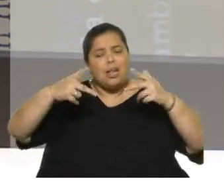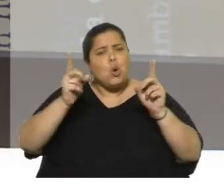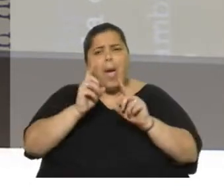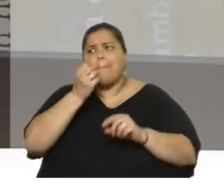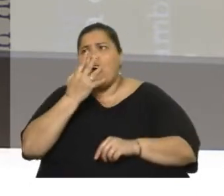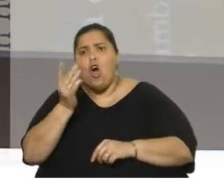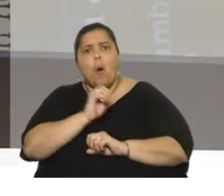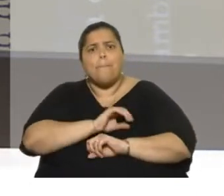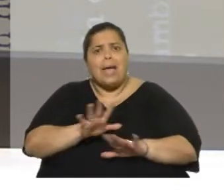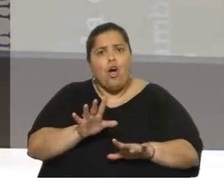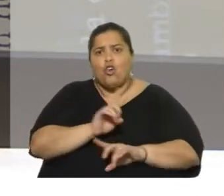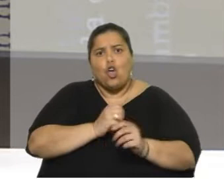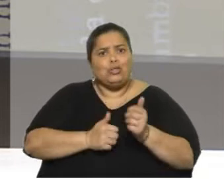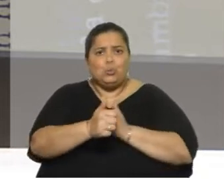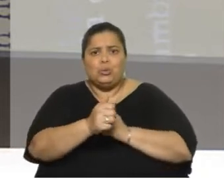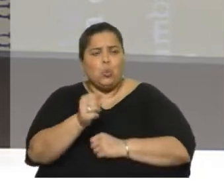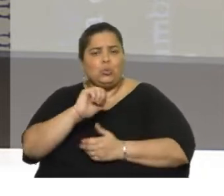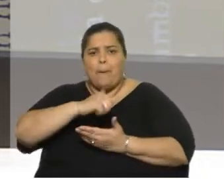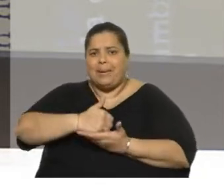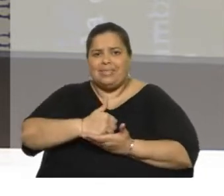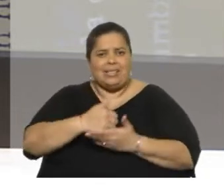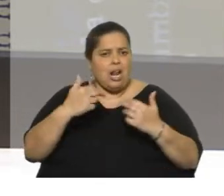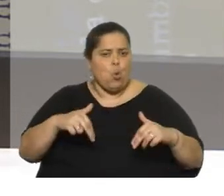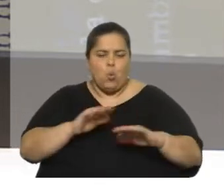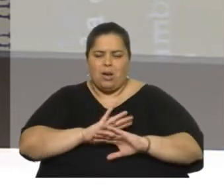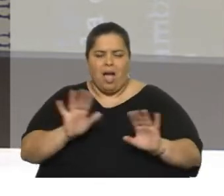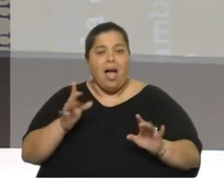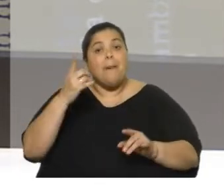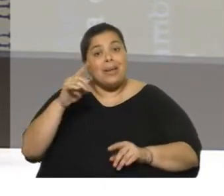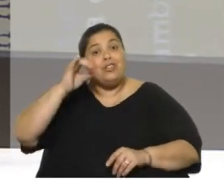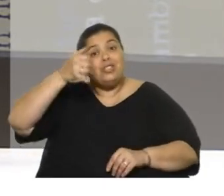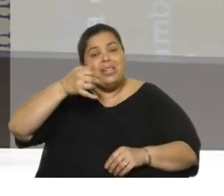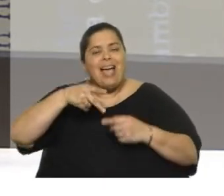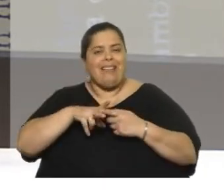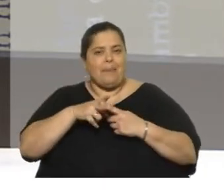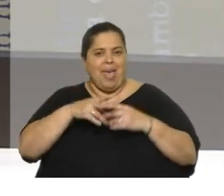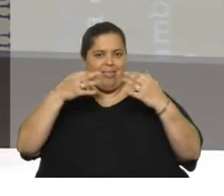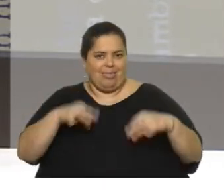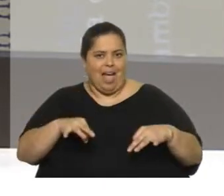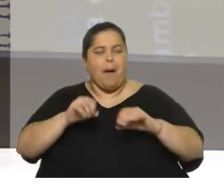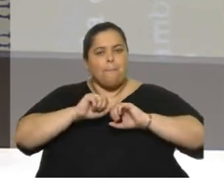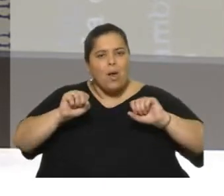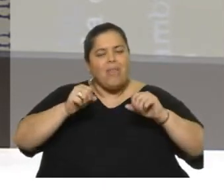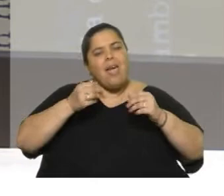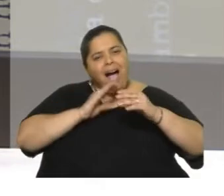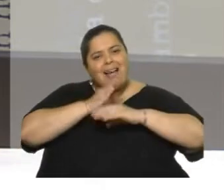ni sustituye la educación presencial, jamás la va a sustituir. Pero sí es una herramienta que permite acceder mejor a los estudiantes.